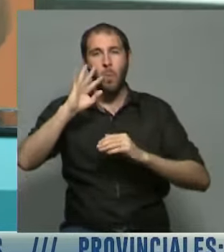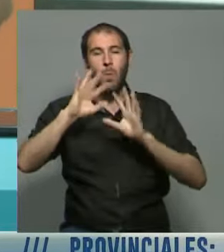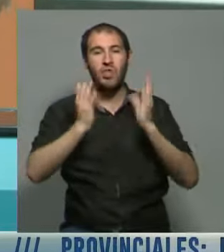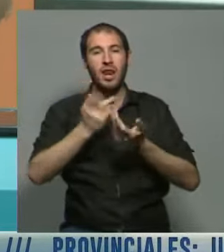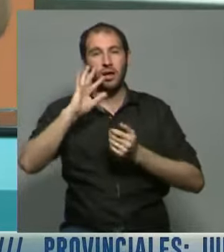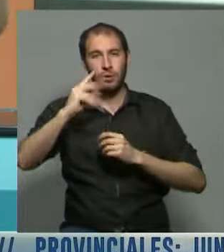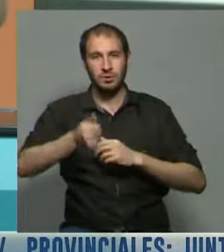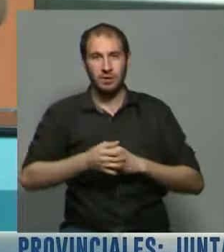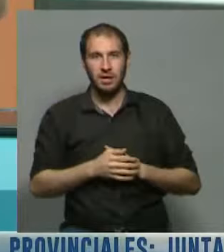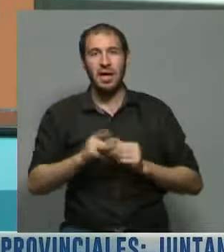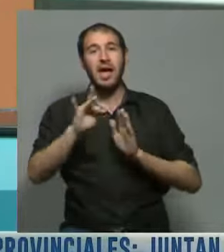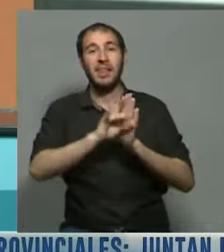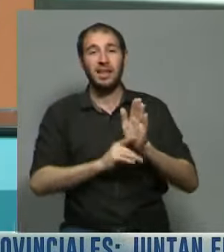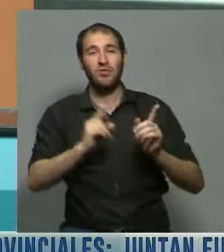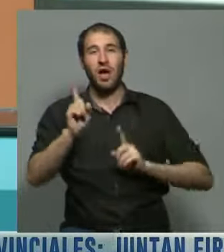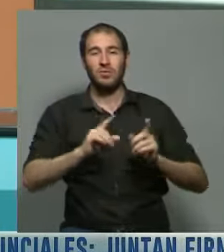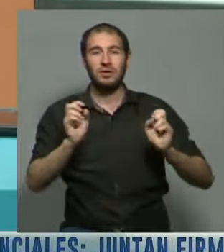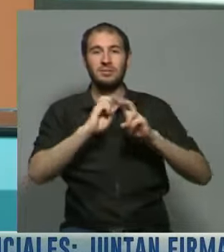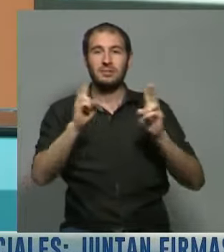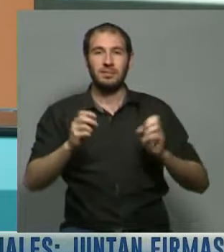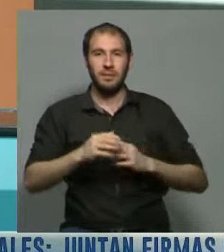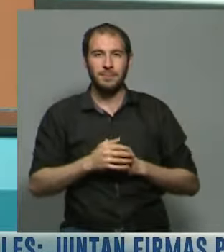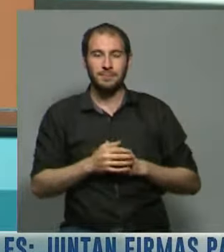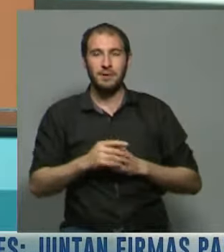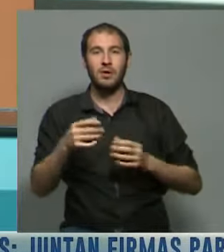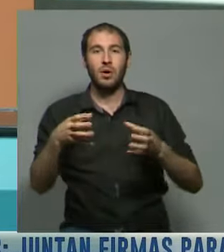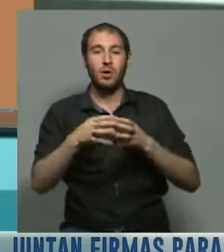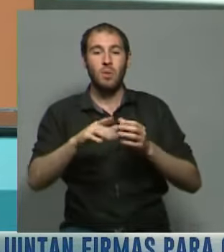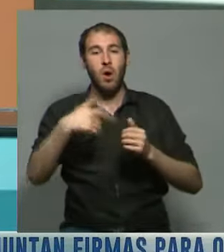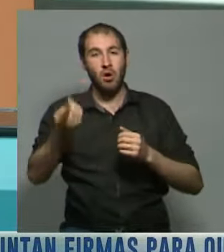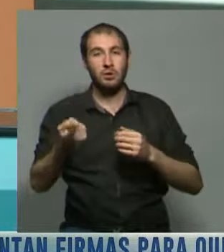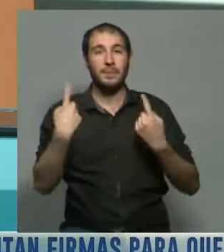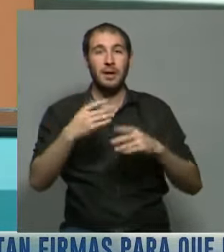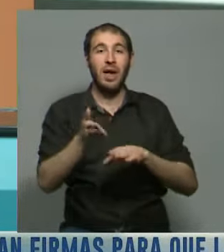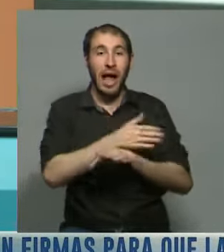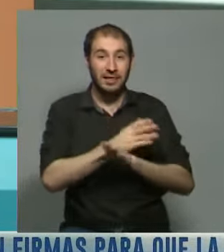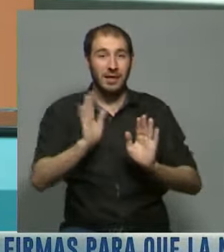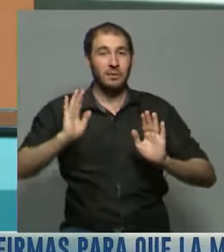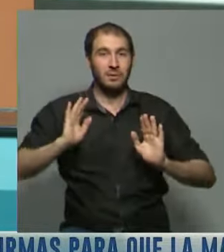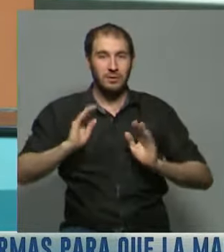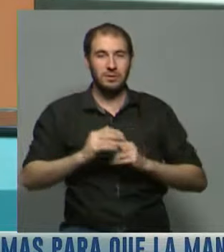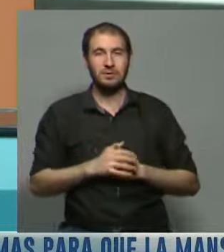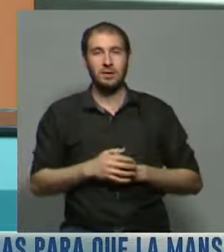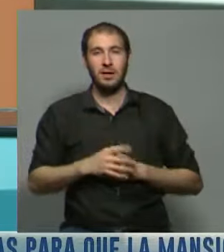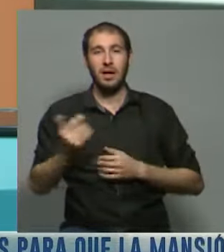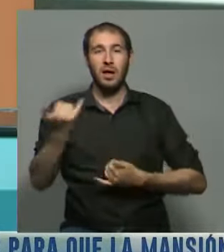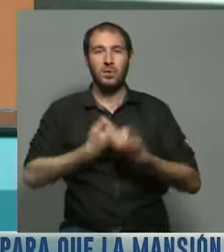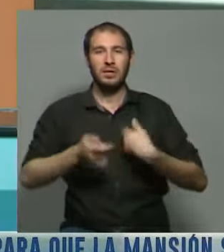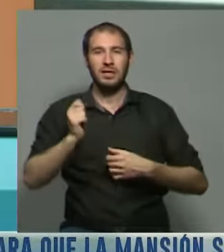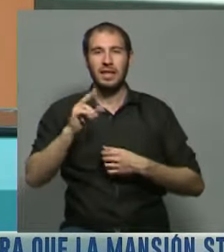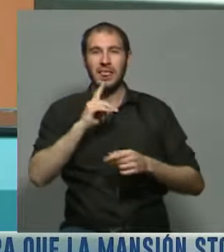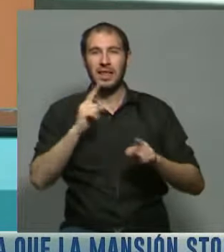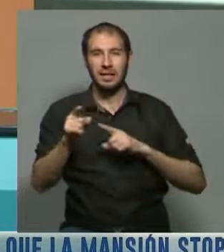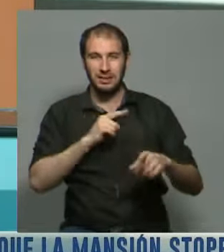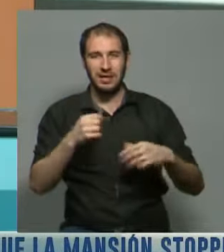Rusia. Hay algunos datos que tienen que ver con el posible grupo, pero antes de meternos con los posibles grupos, vamos a escuchar la palabra de Jorge